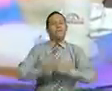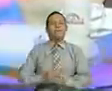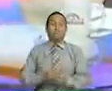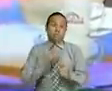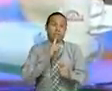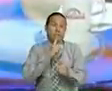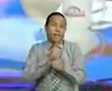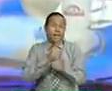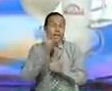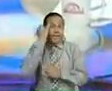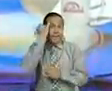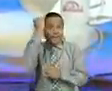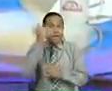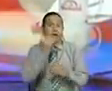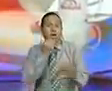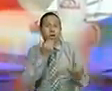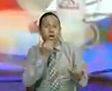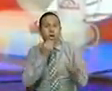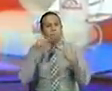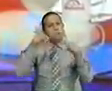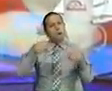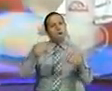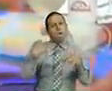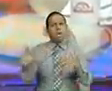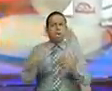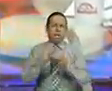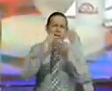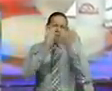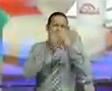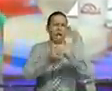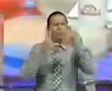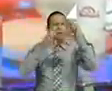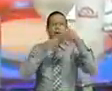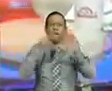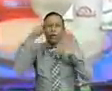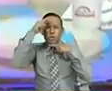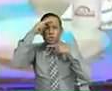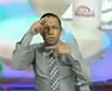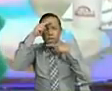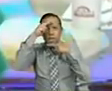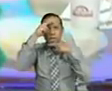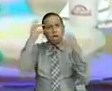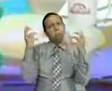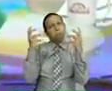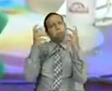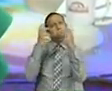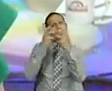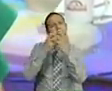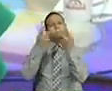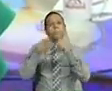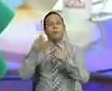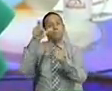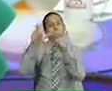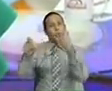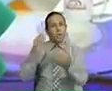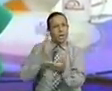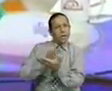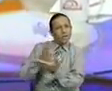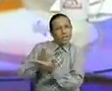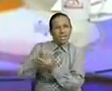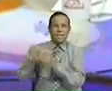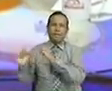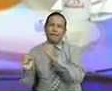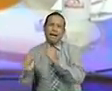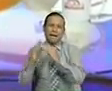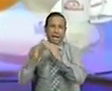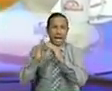poder hacer pues una transición entre las noticias y también a todas las amas de casa que nos están viendo, brindarles también diferentes